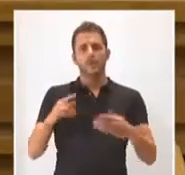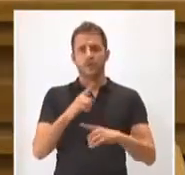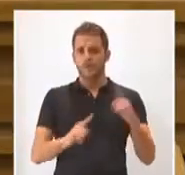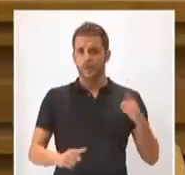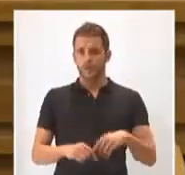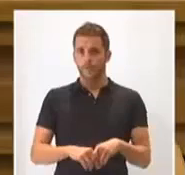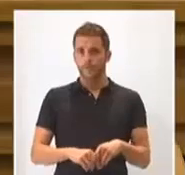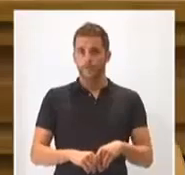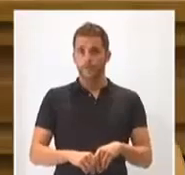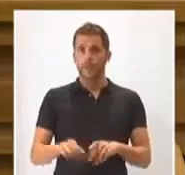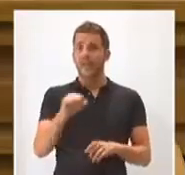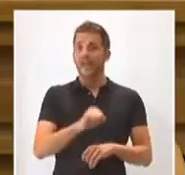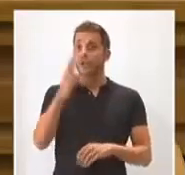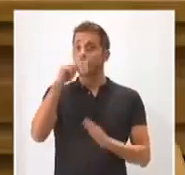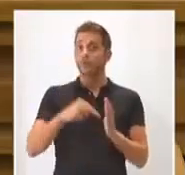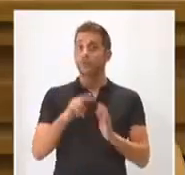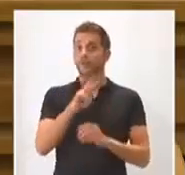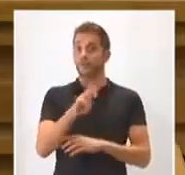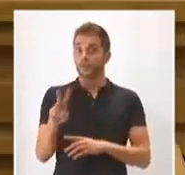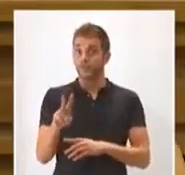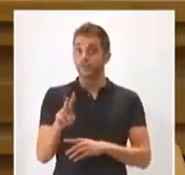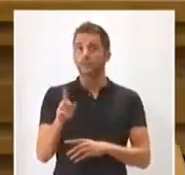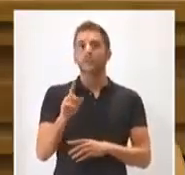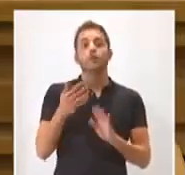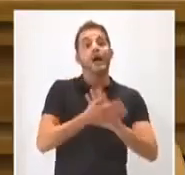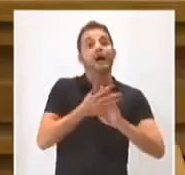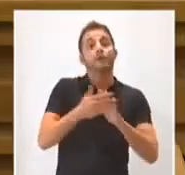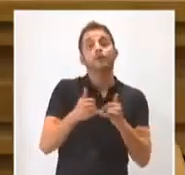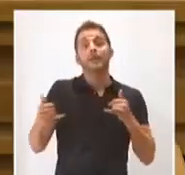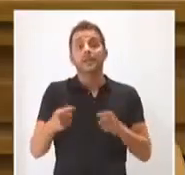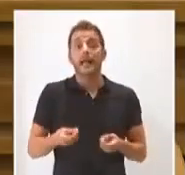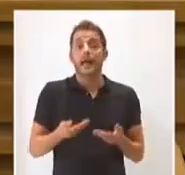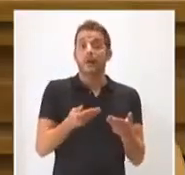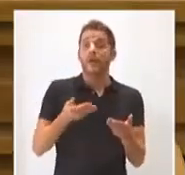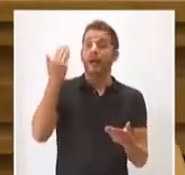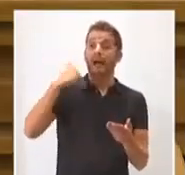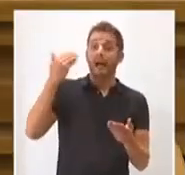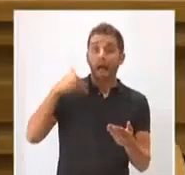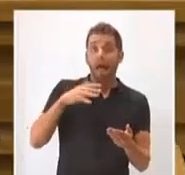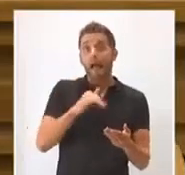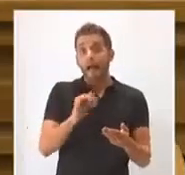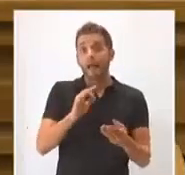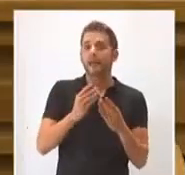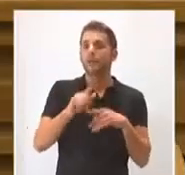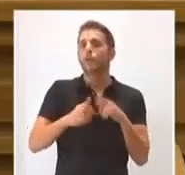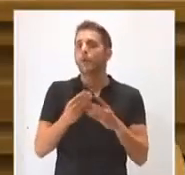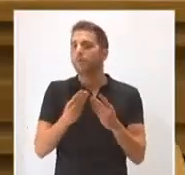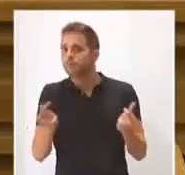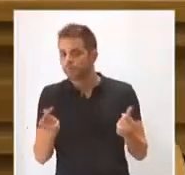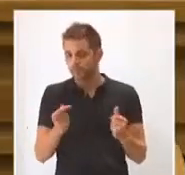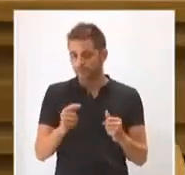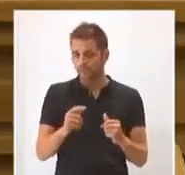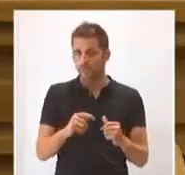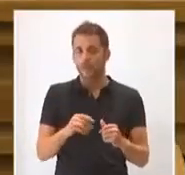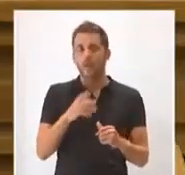2022 estoy hablando de líneas que aún no existían o se imprimieron en su momento en 2022 vamos a